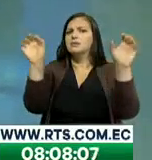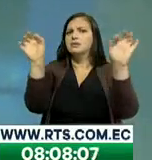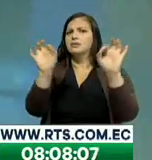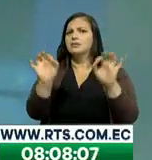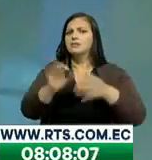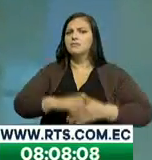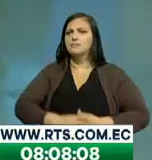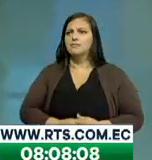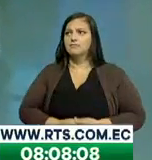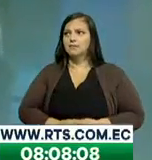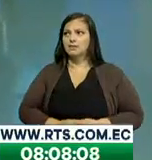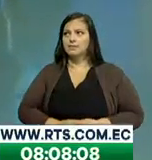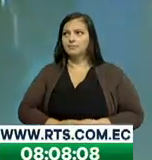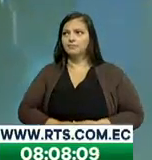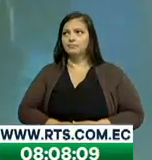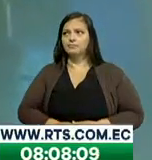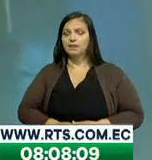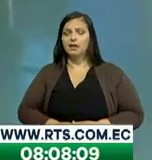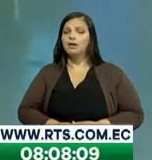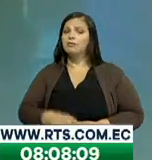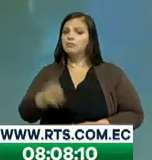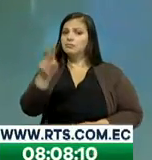le pasó, señor?